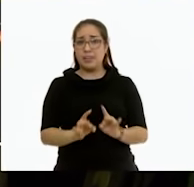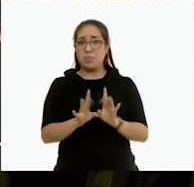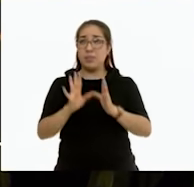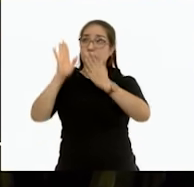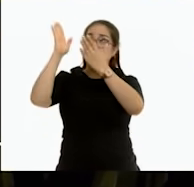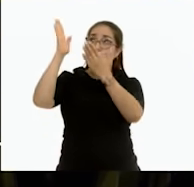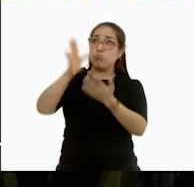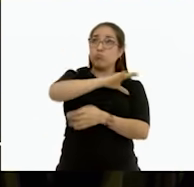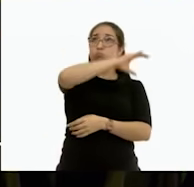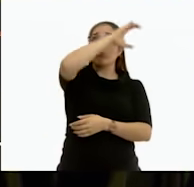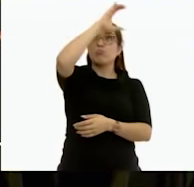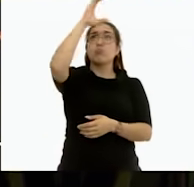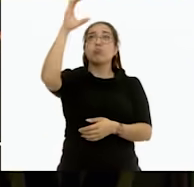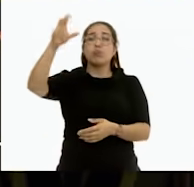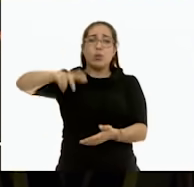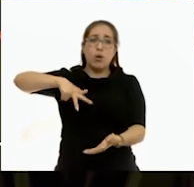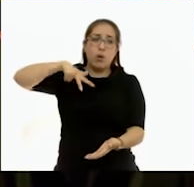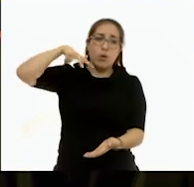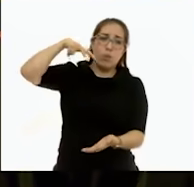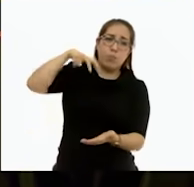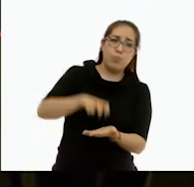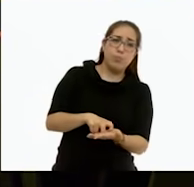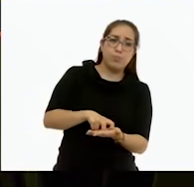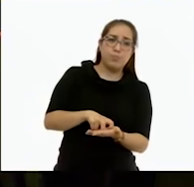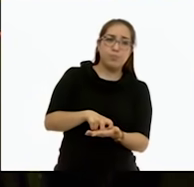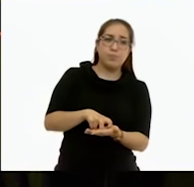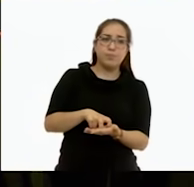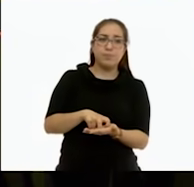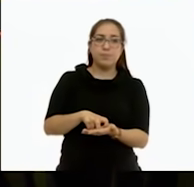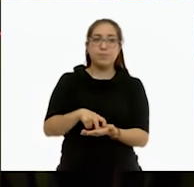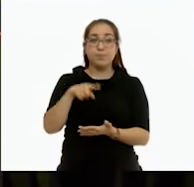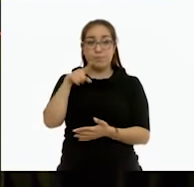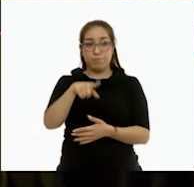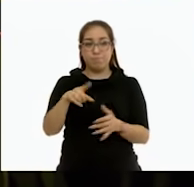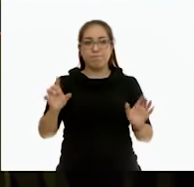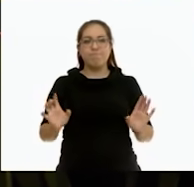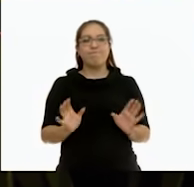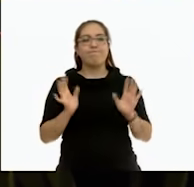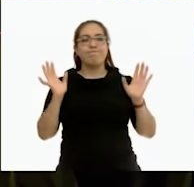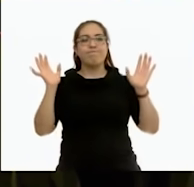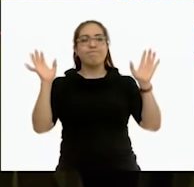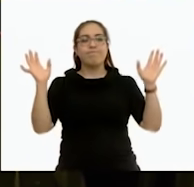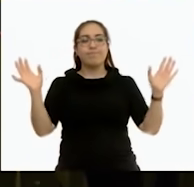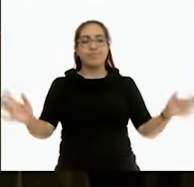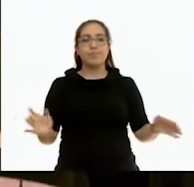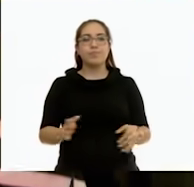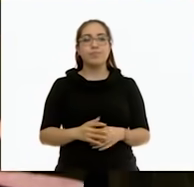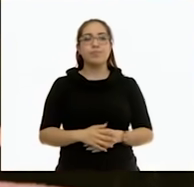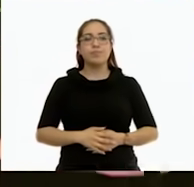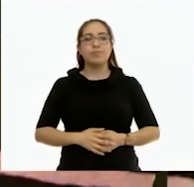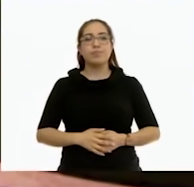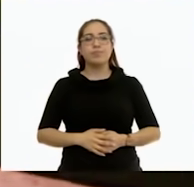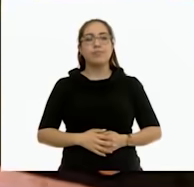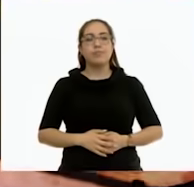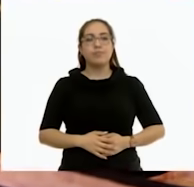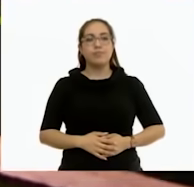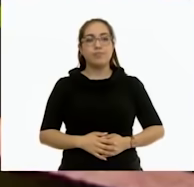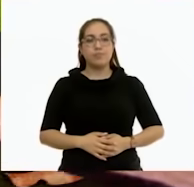cabetana con huechia tabenasia huwakagochi yesi sibome ama yeu